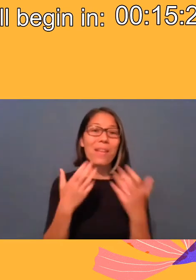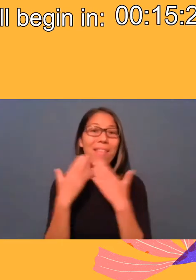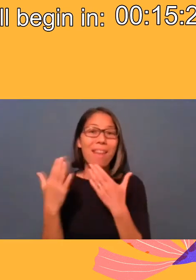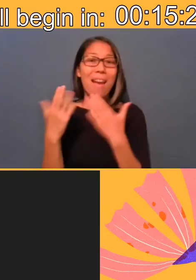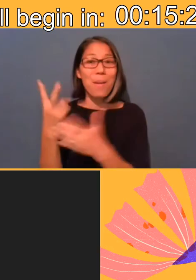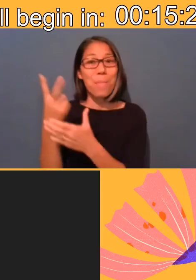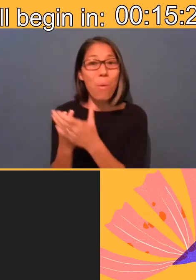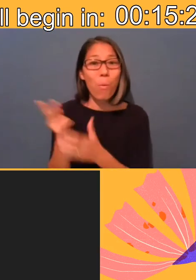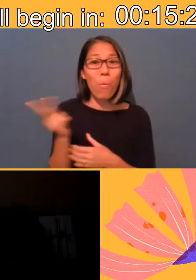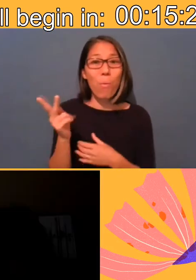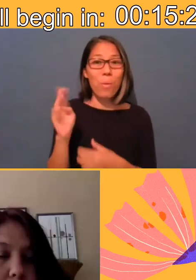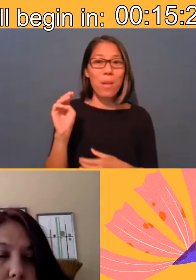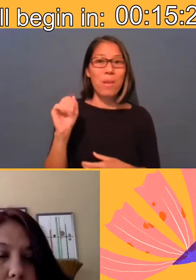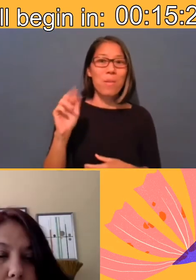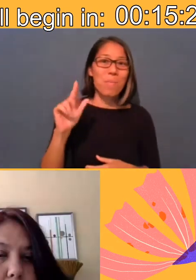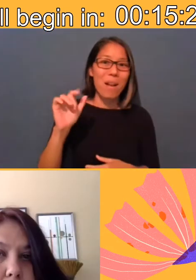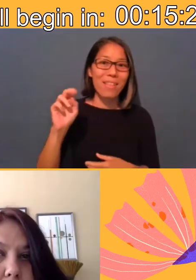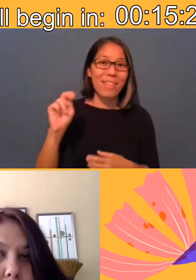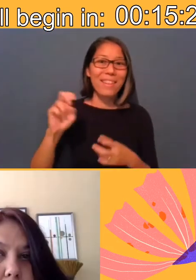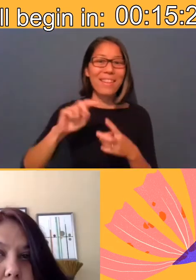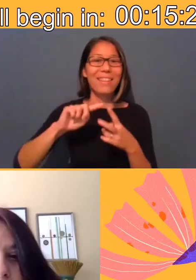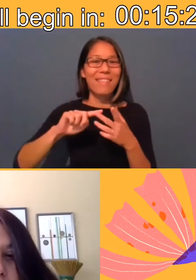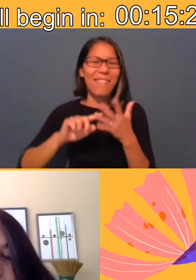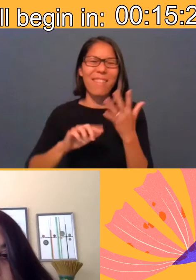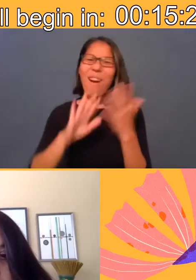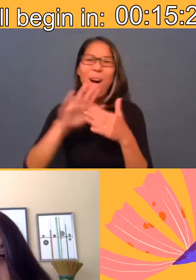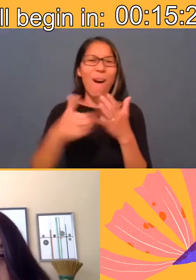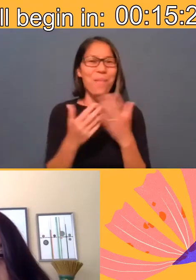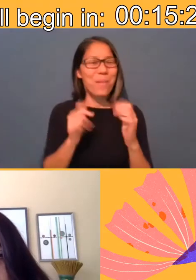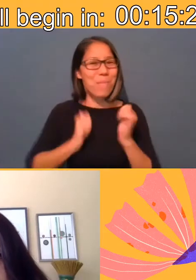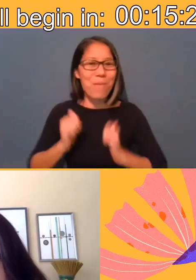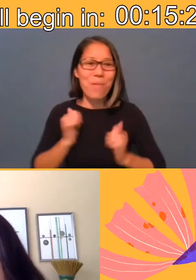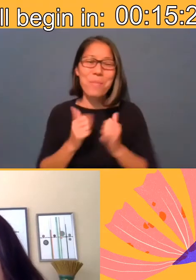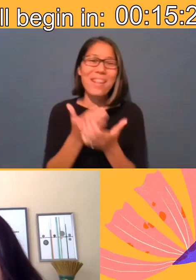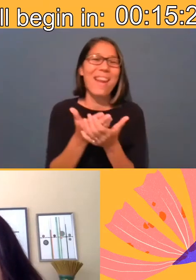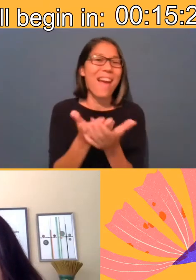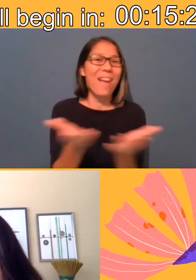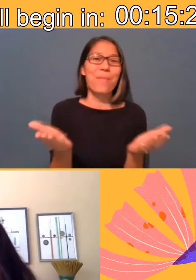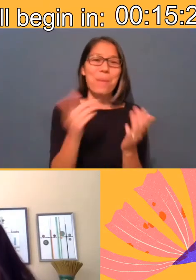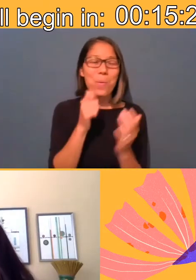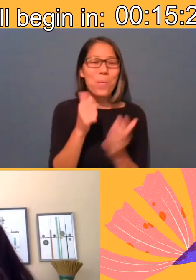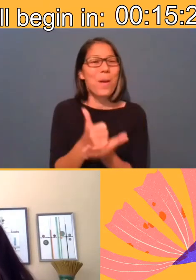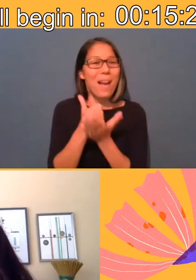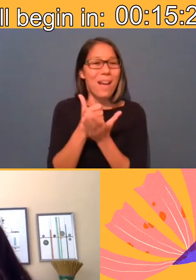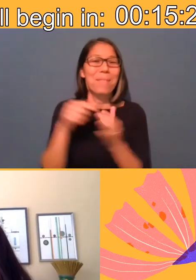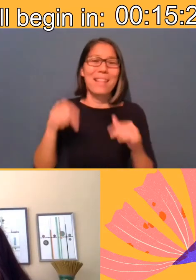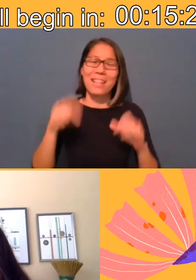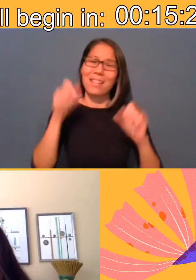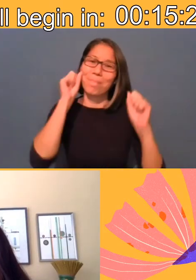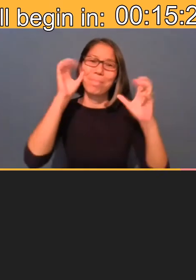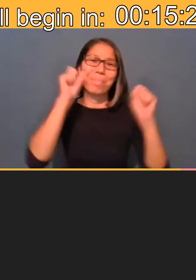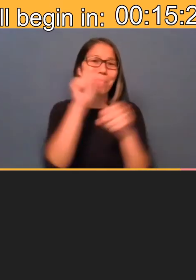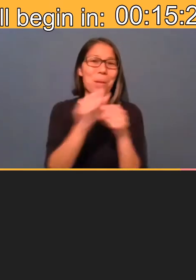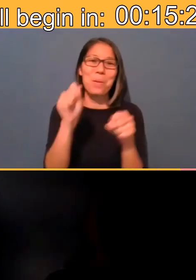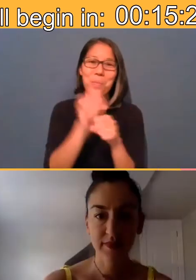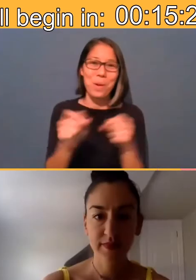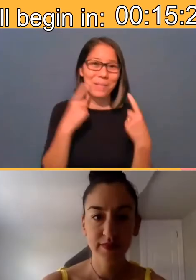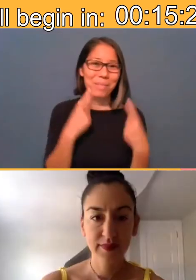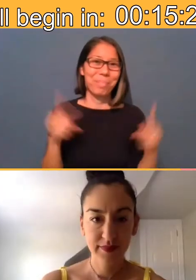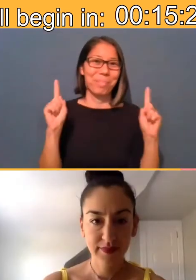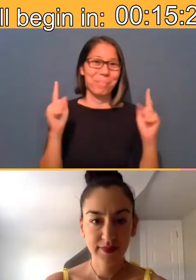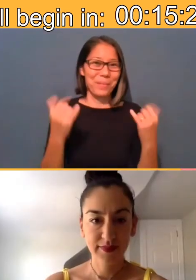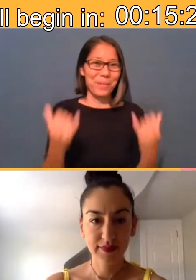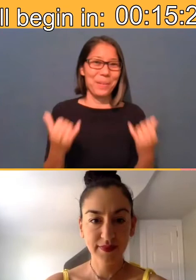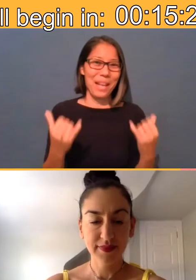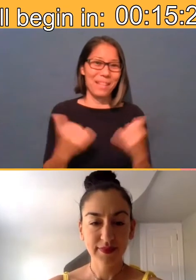them, Marlene, all the performers, and everyone that made this incredible work possible